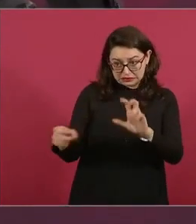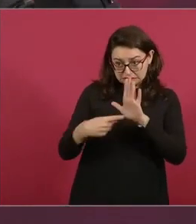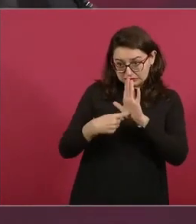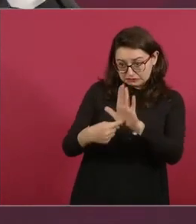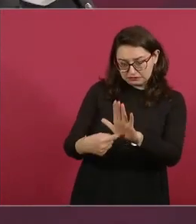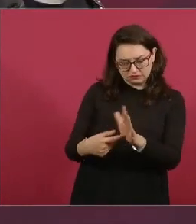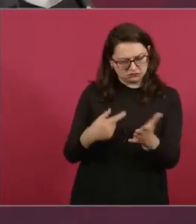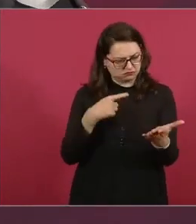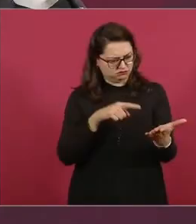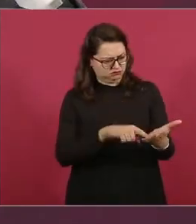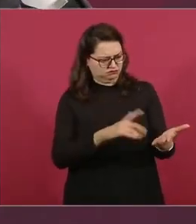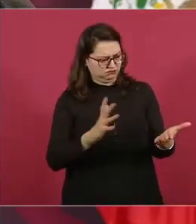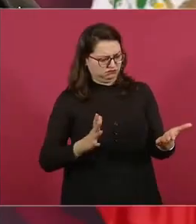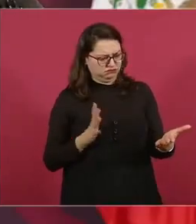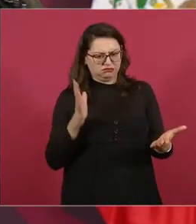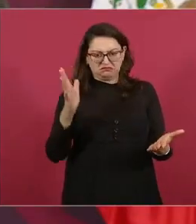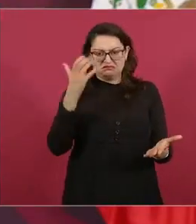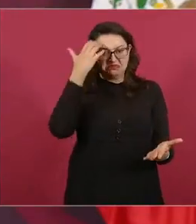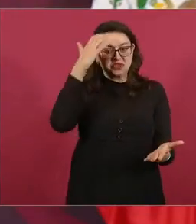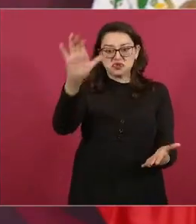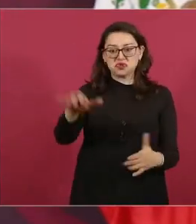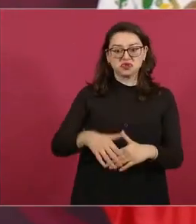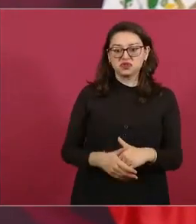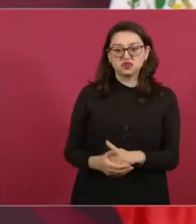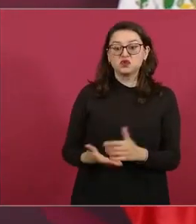La mayoría de la gente no sabe que